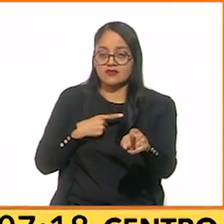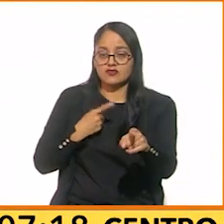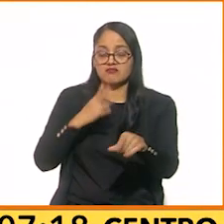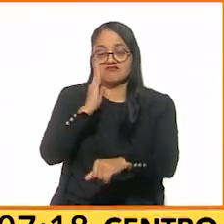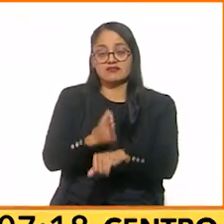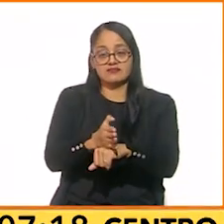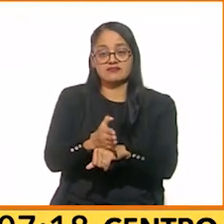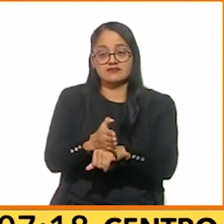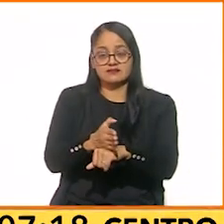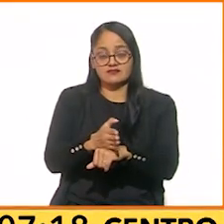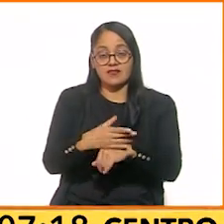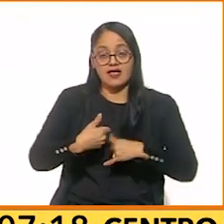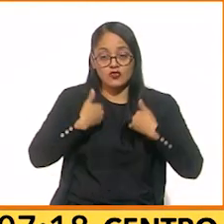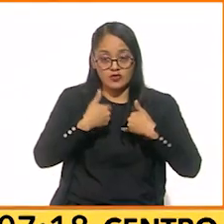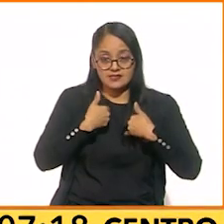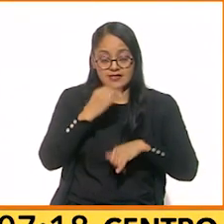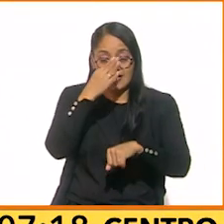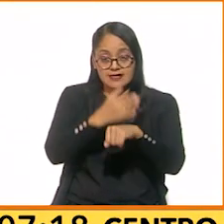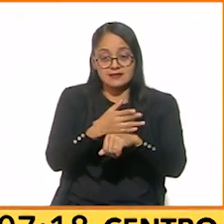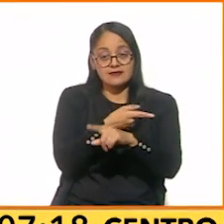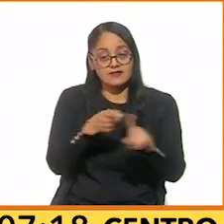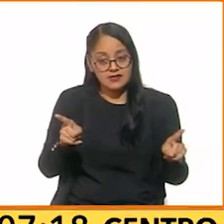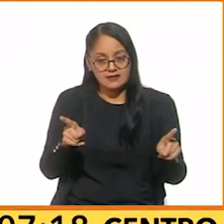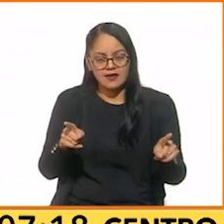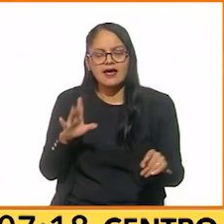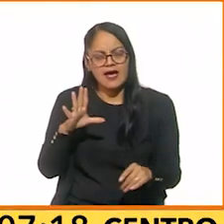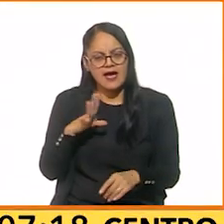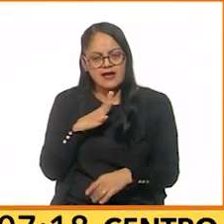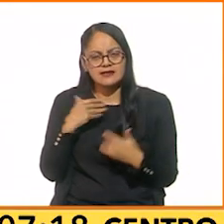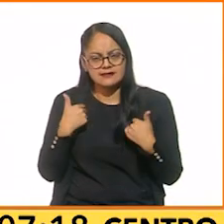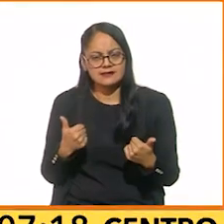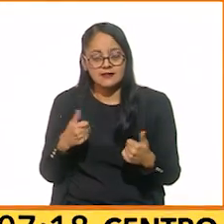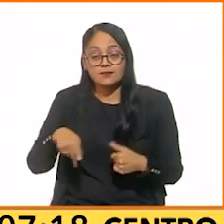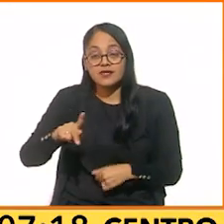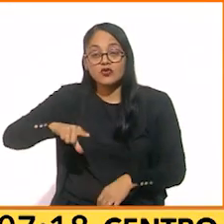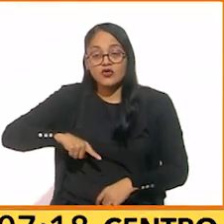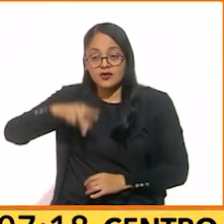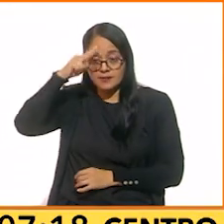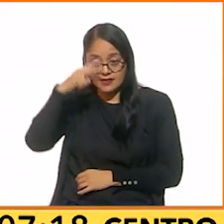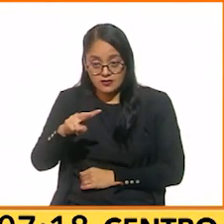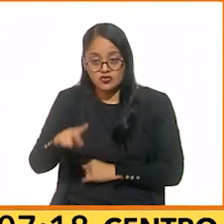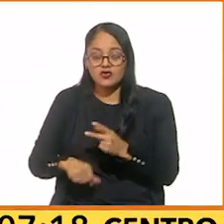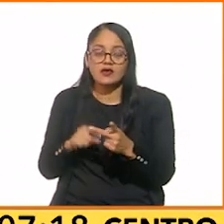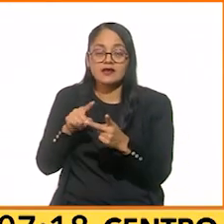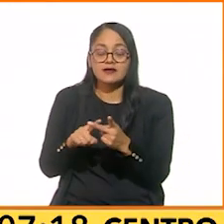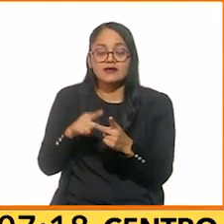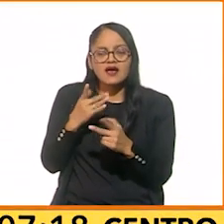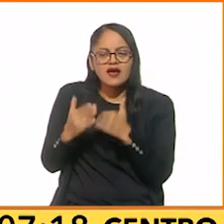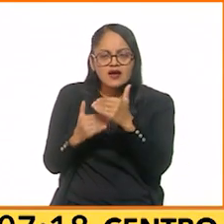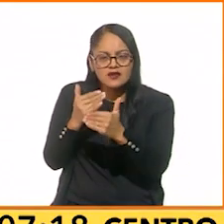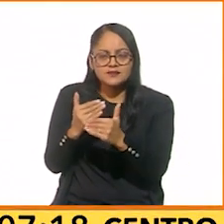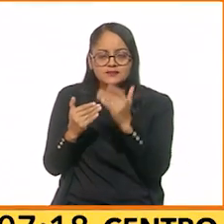diferente a los adolescentes se puede dar y se comprenden las víctimas, pero el Estado mexicano y el avance que tenemos,